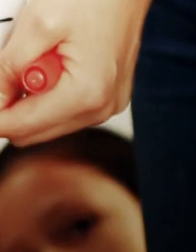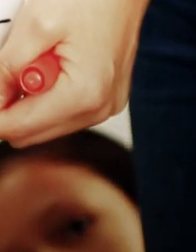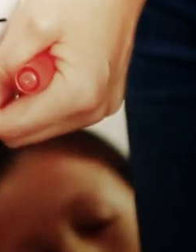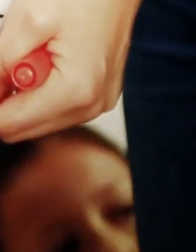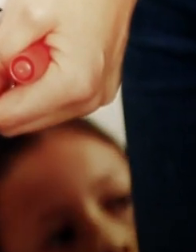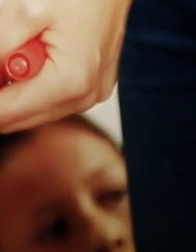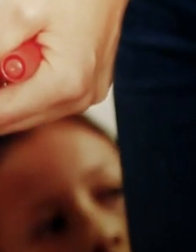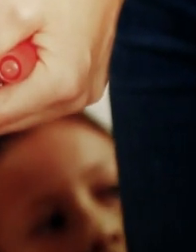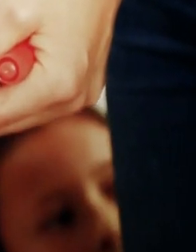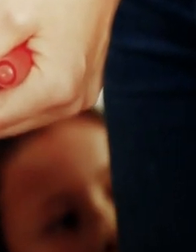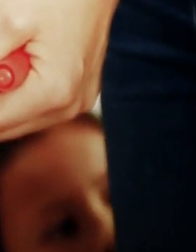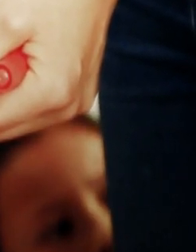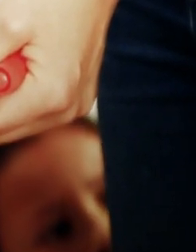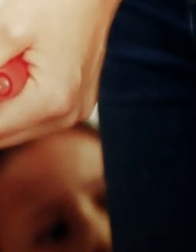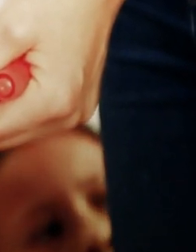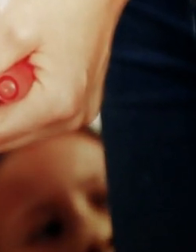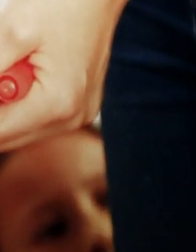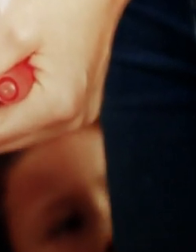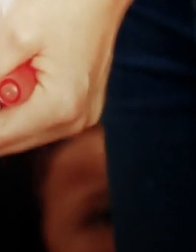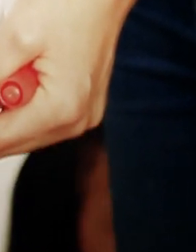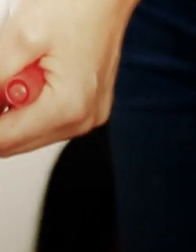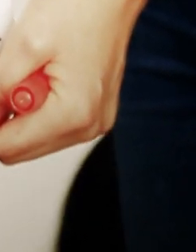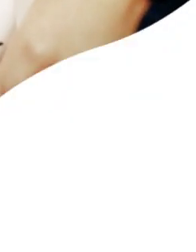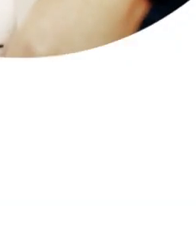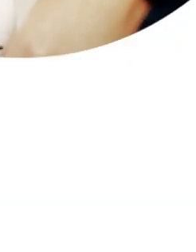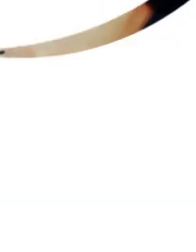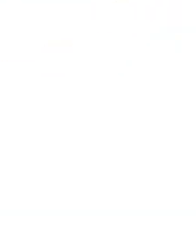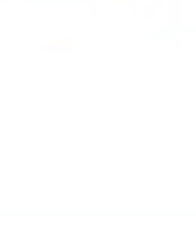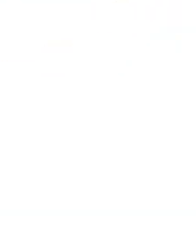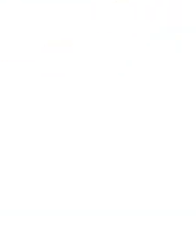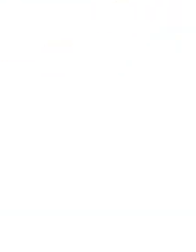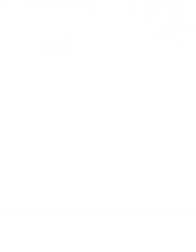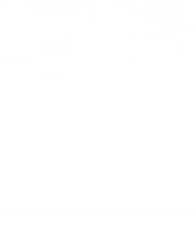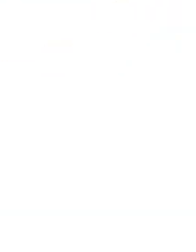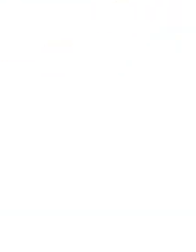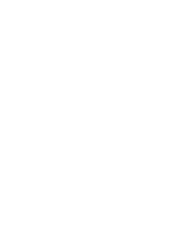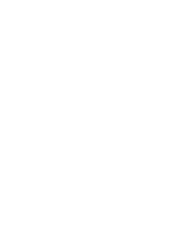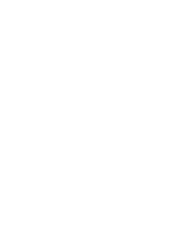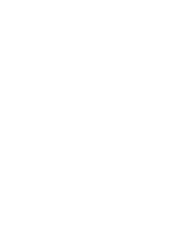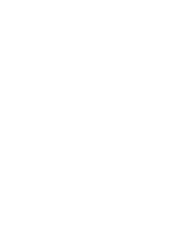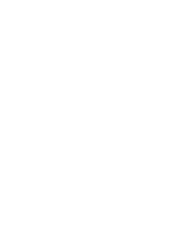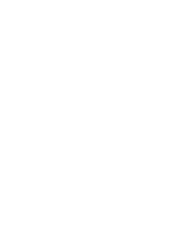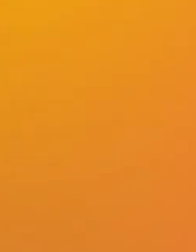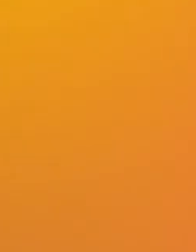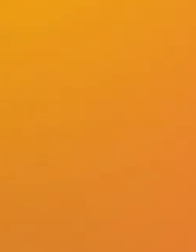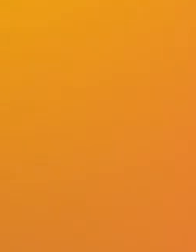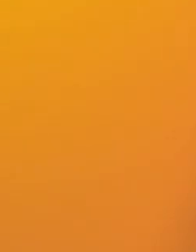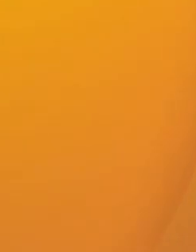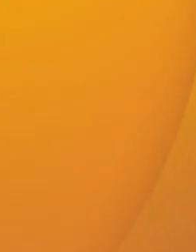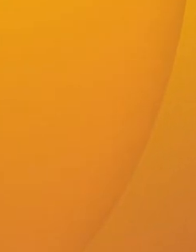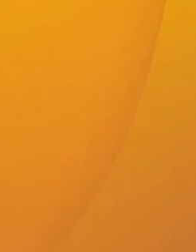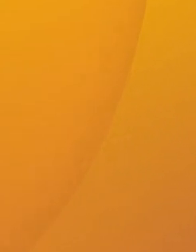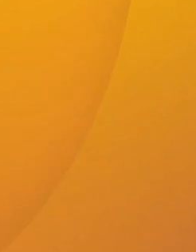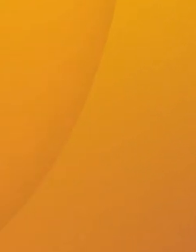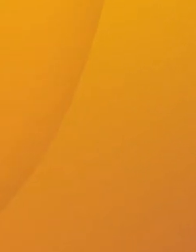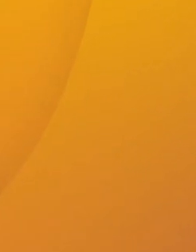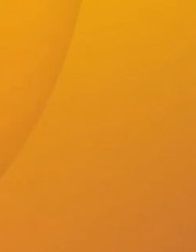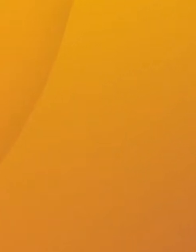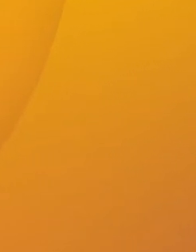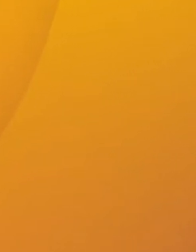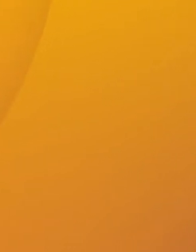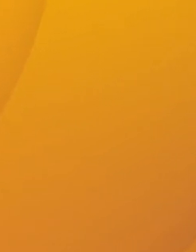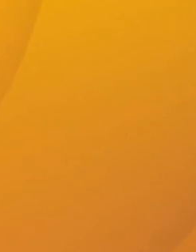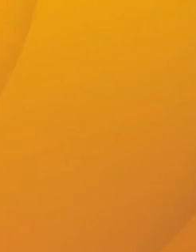Procuraduría Ciudadana, lunes 8 de la noche, canal institucional. A Colombia la hacemos